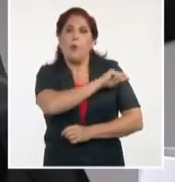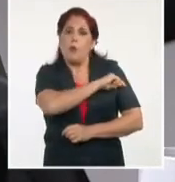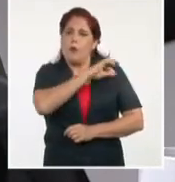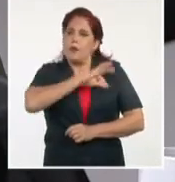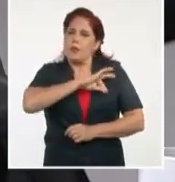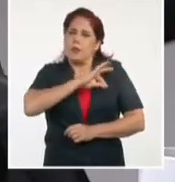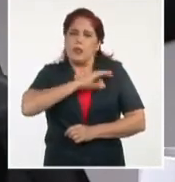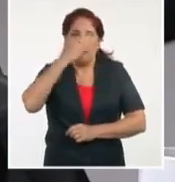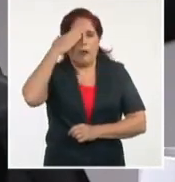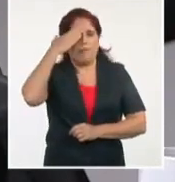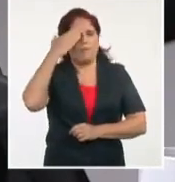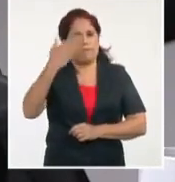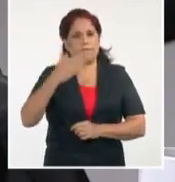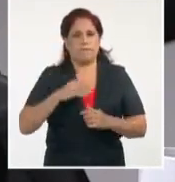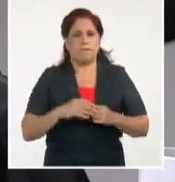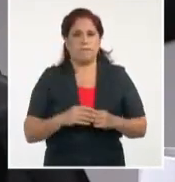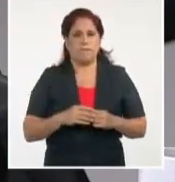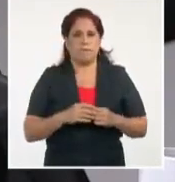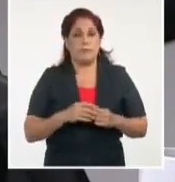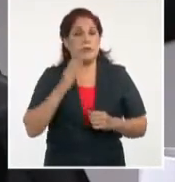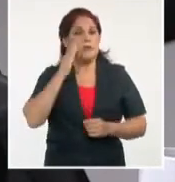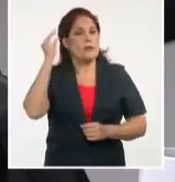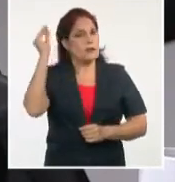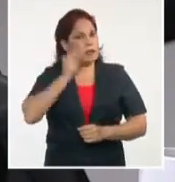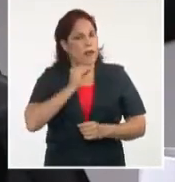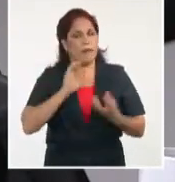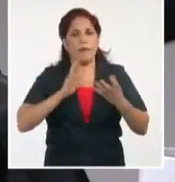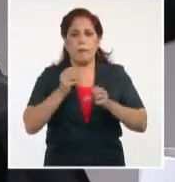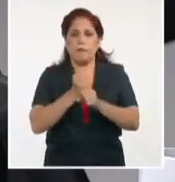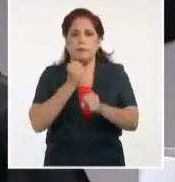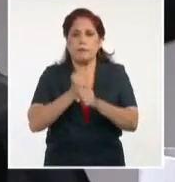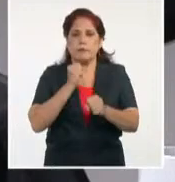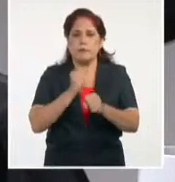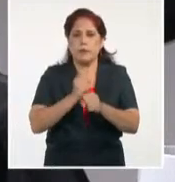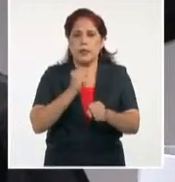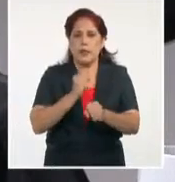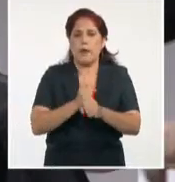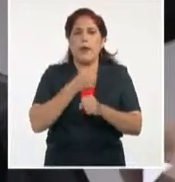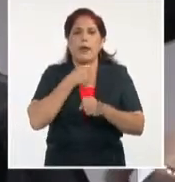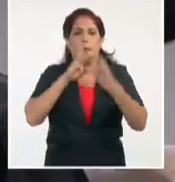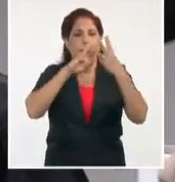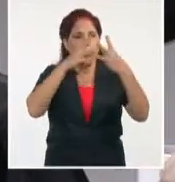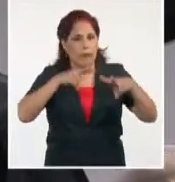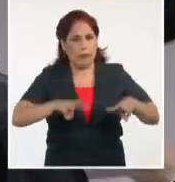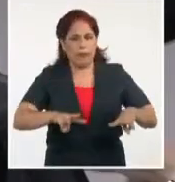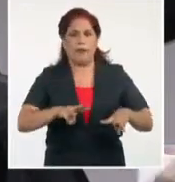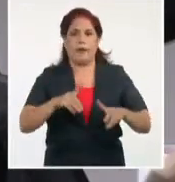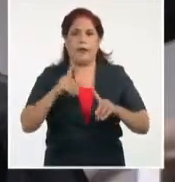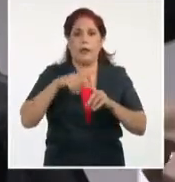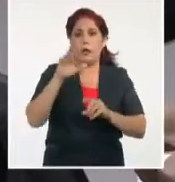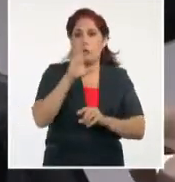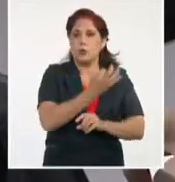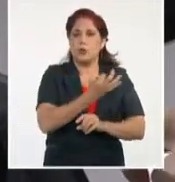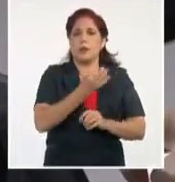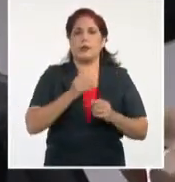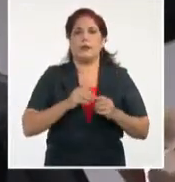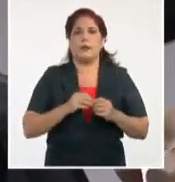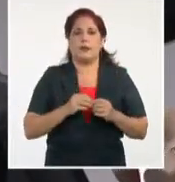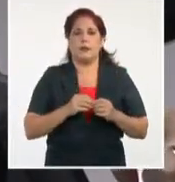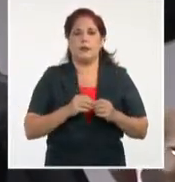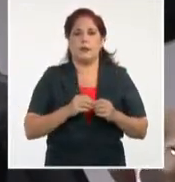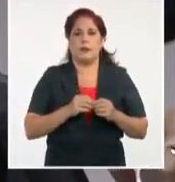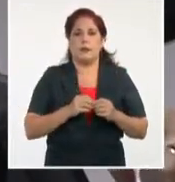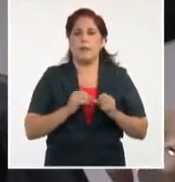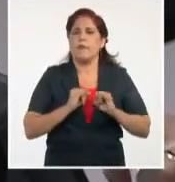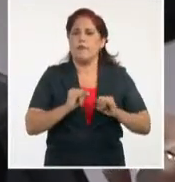agradeció y reconoció el lenguaje que se empleó en todo momento para informar a la población de la